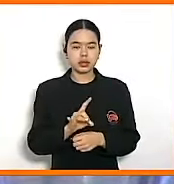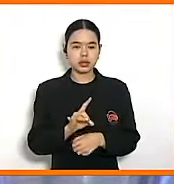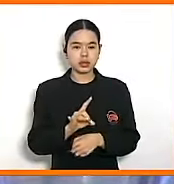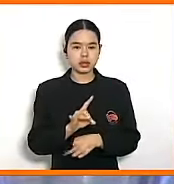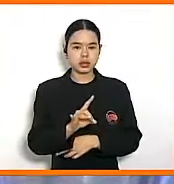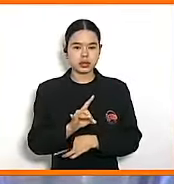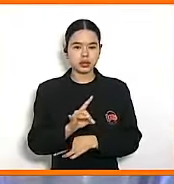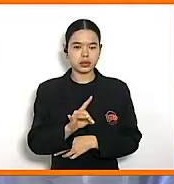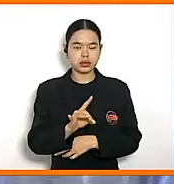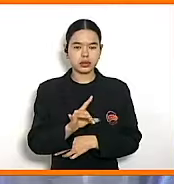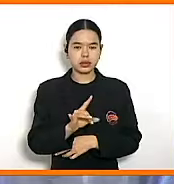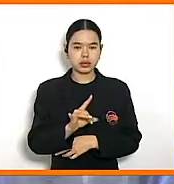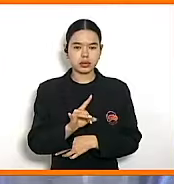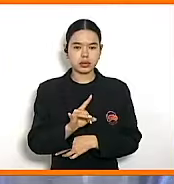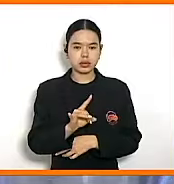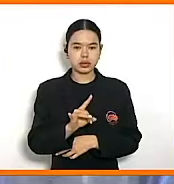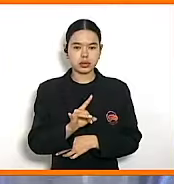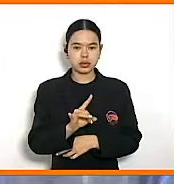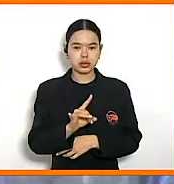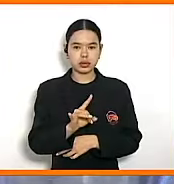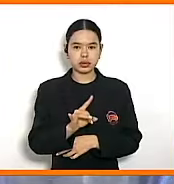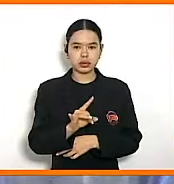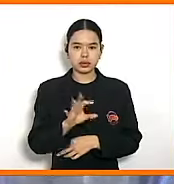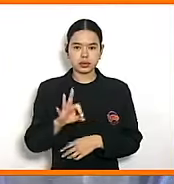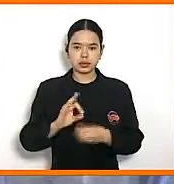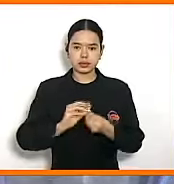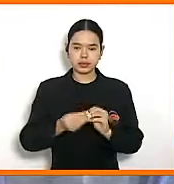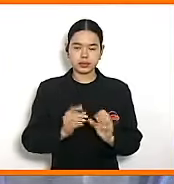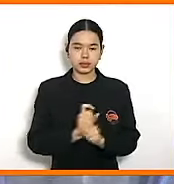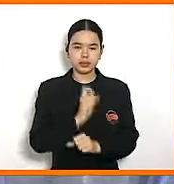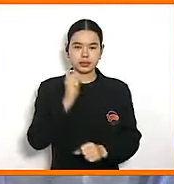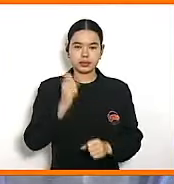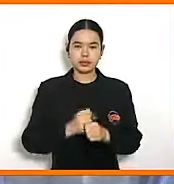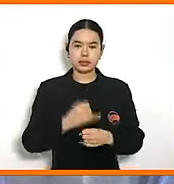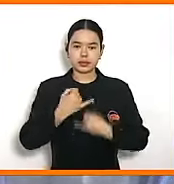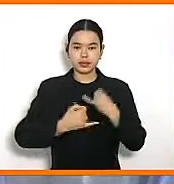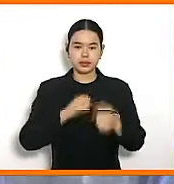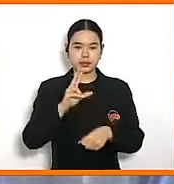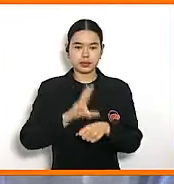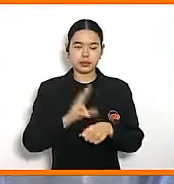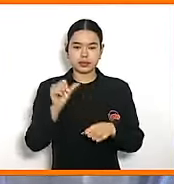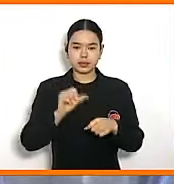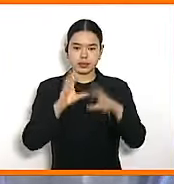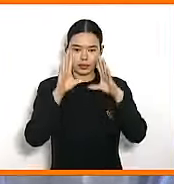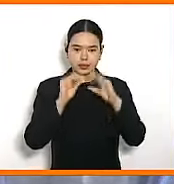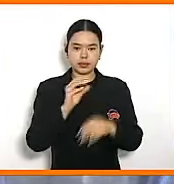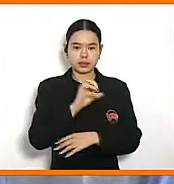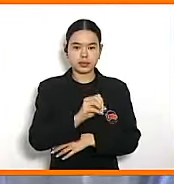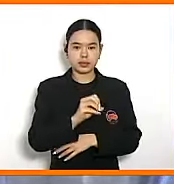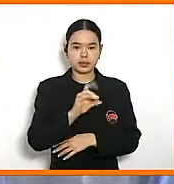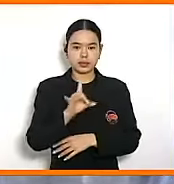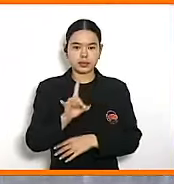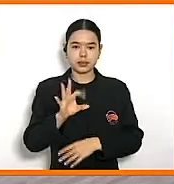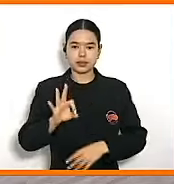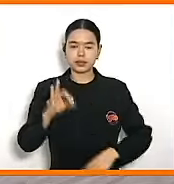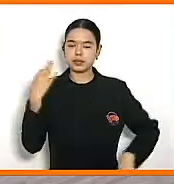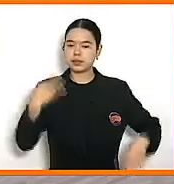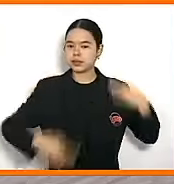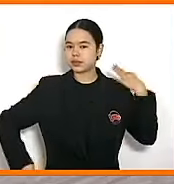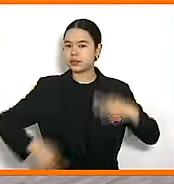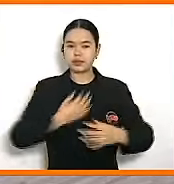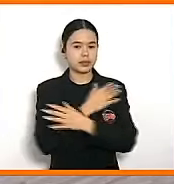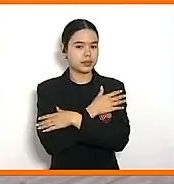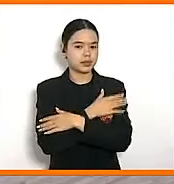y decisivo dígito, 9. El número afortunado en Jugatres esta noche es el 089.